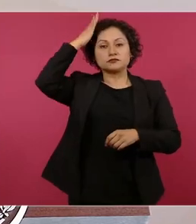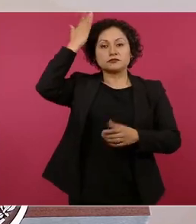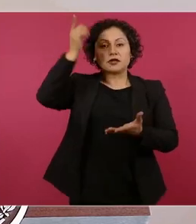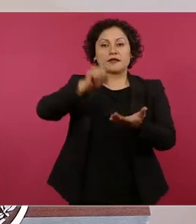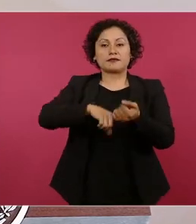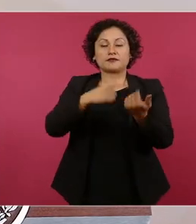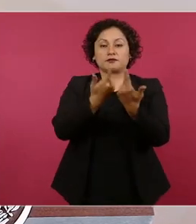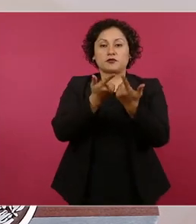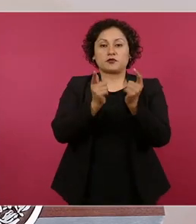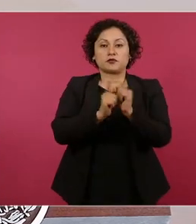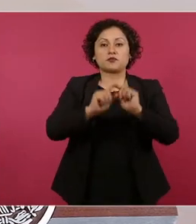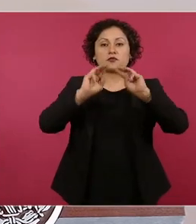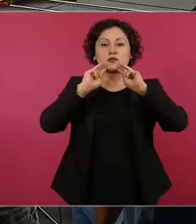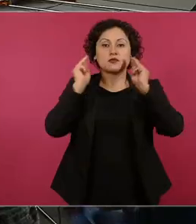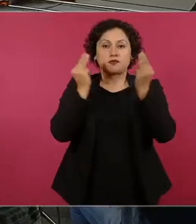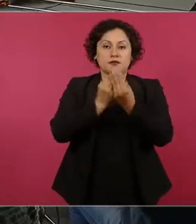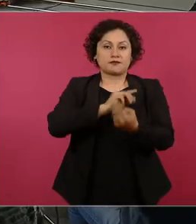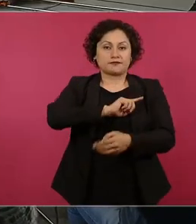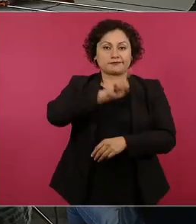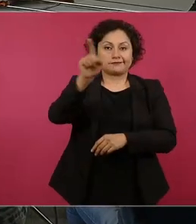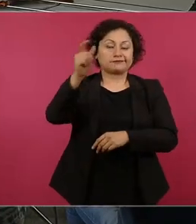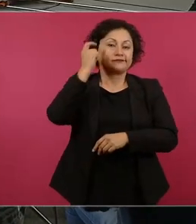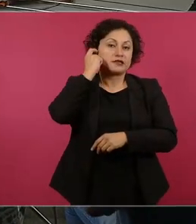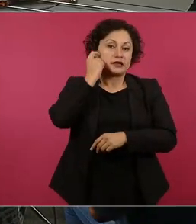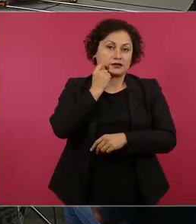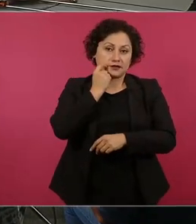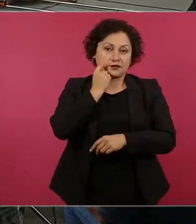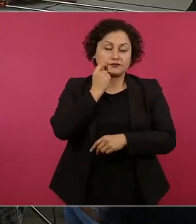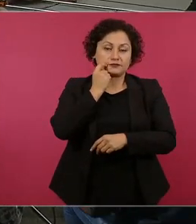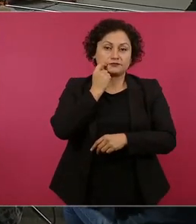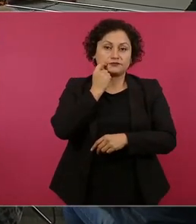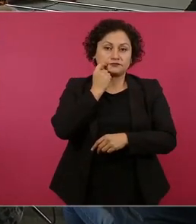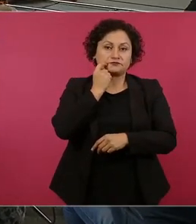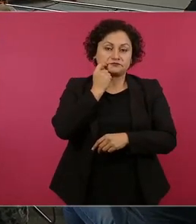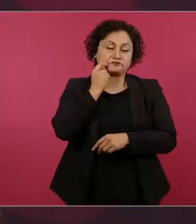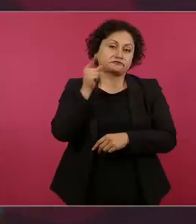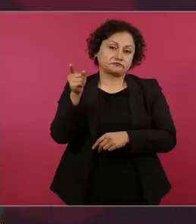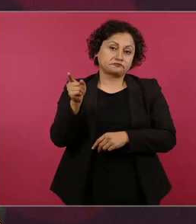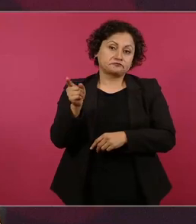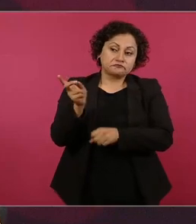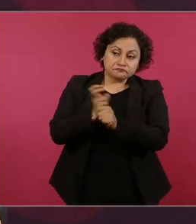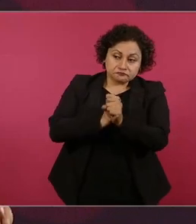en Guerrero lo entrevistó